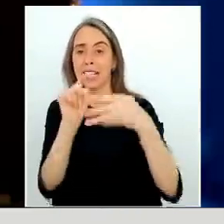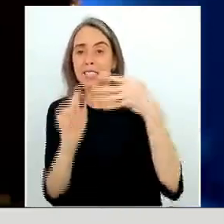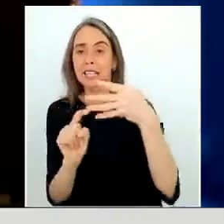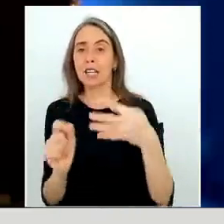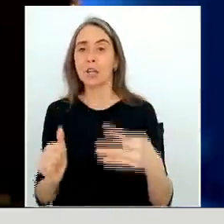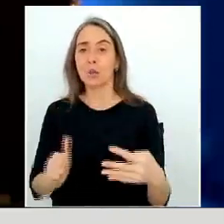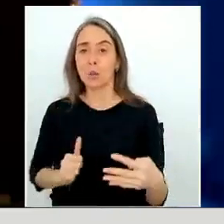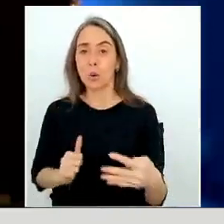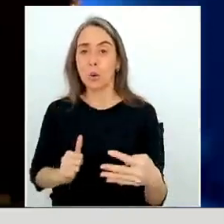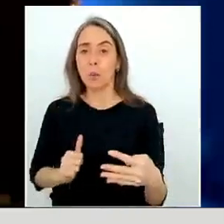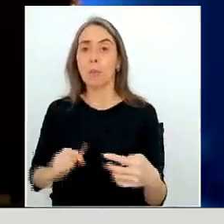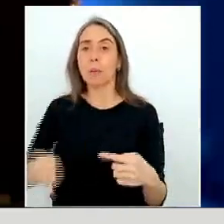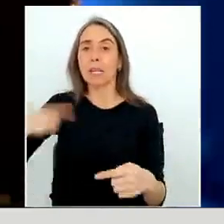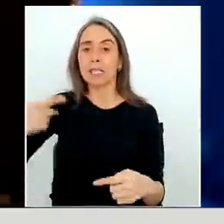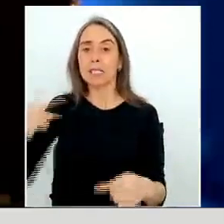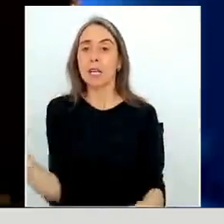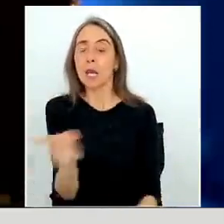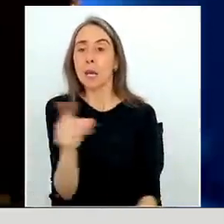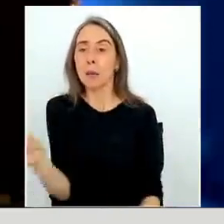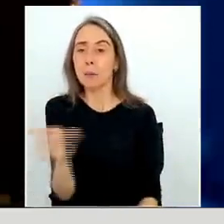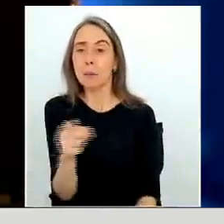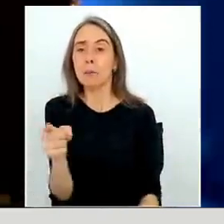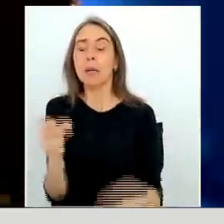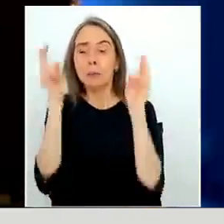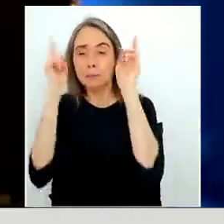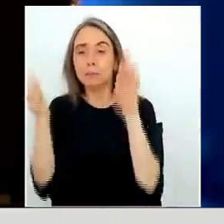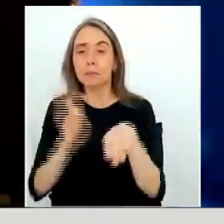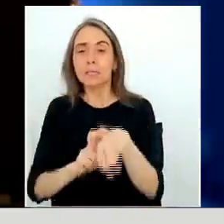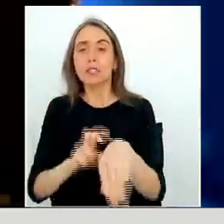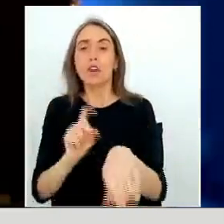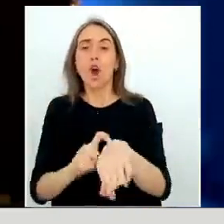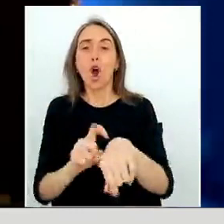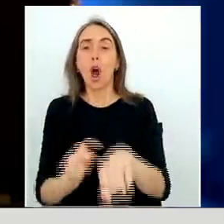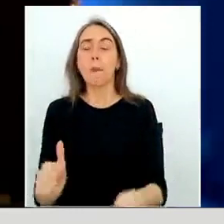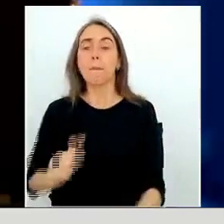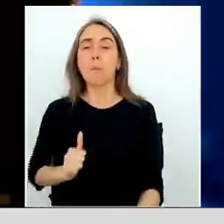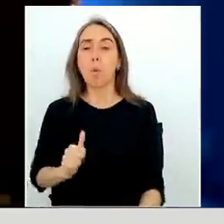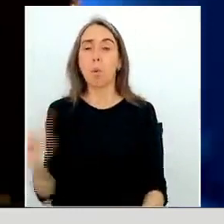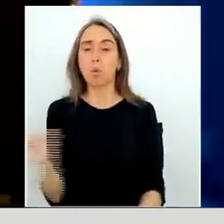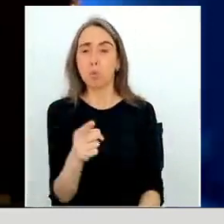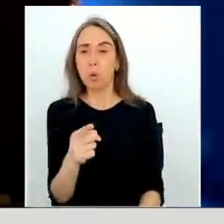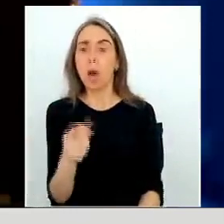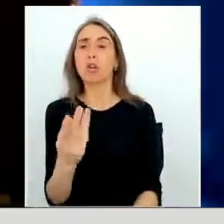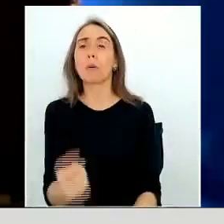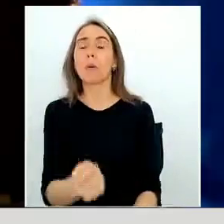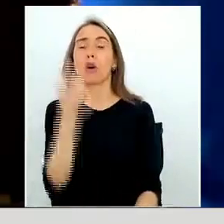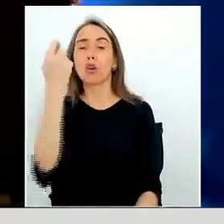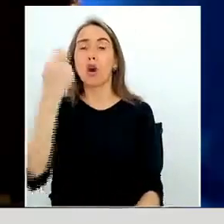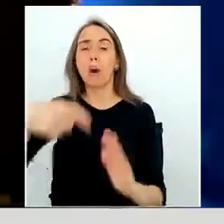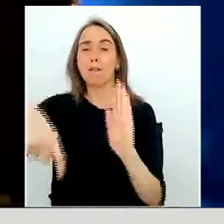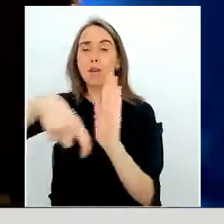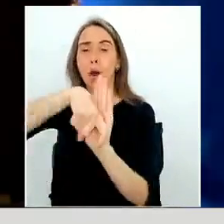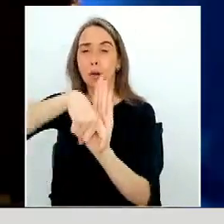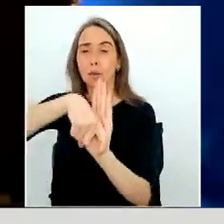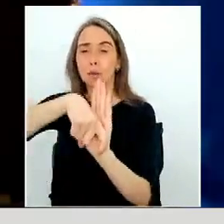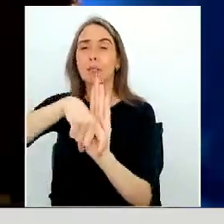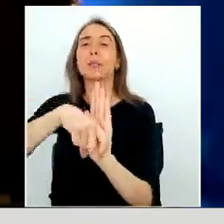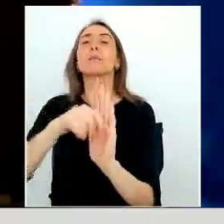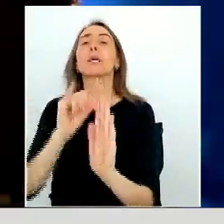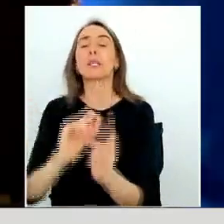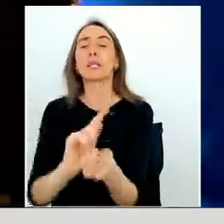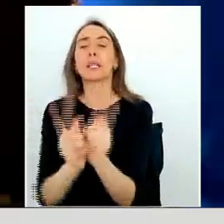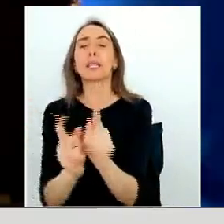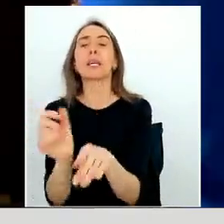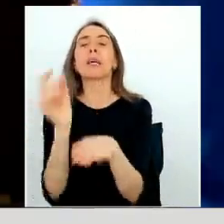regularidad y puntualidad de los servicios de transporte público establecer sistemas de cobro electrónico y favorecer la transición a vehículos eléctricos